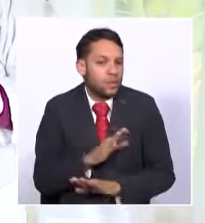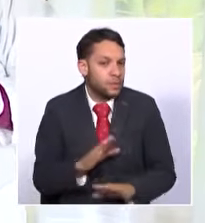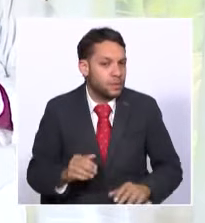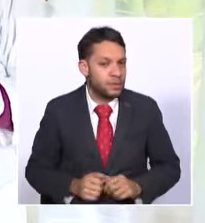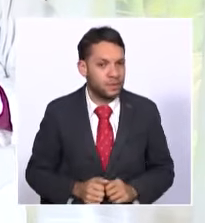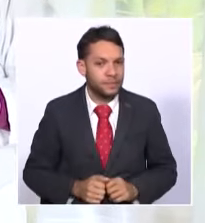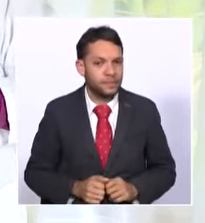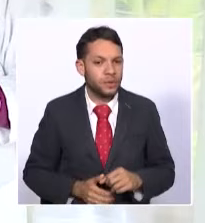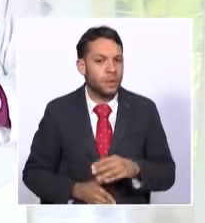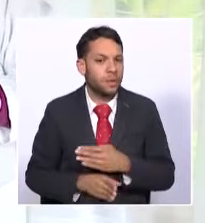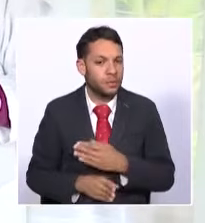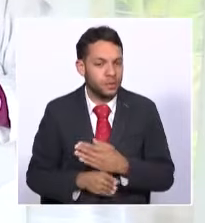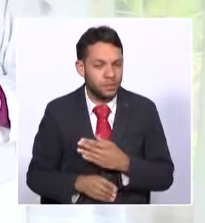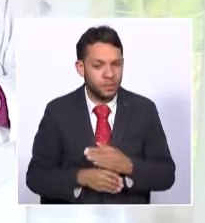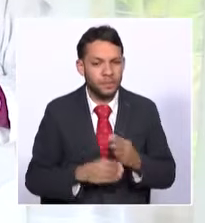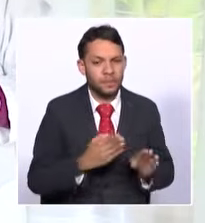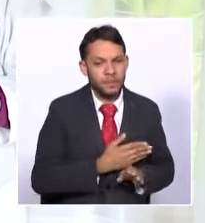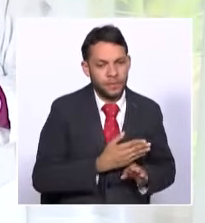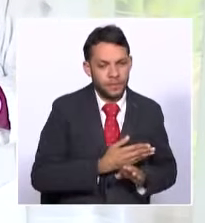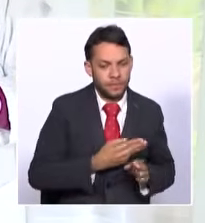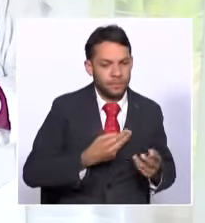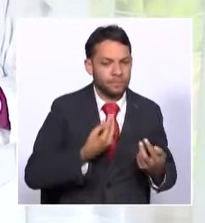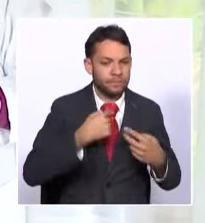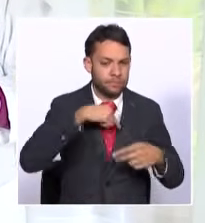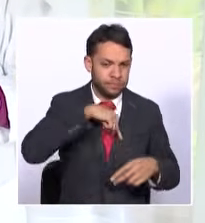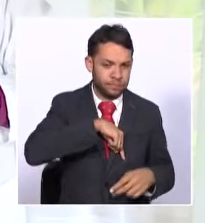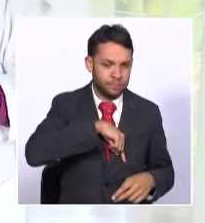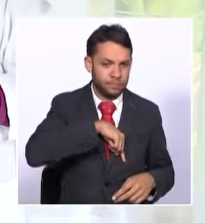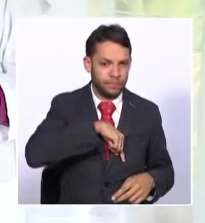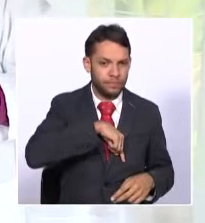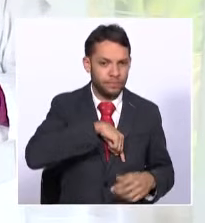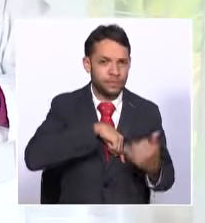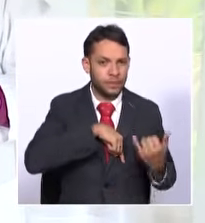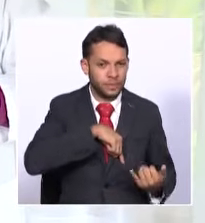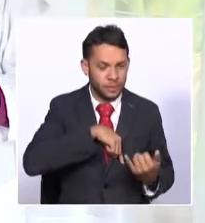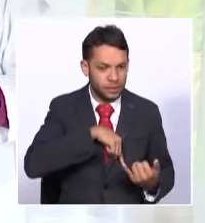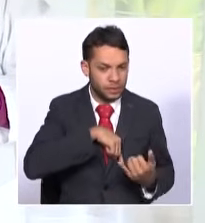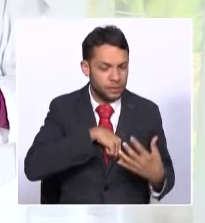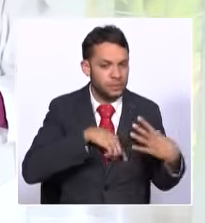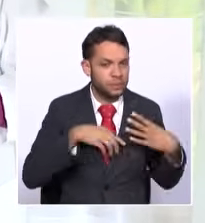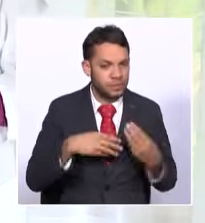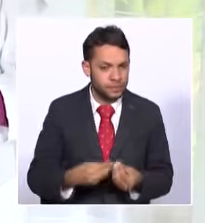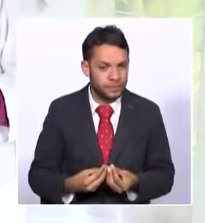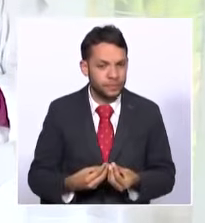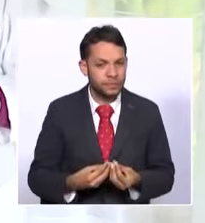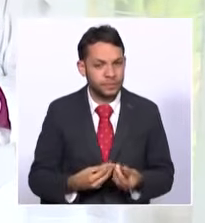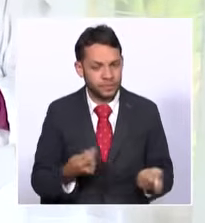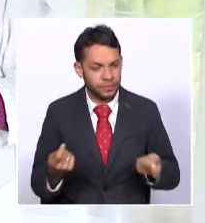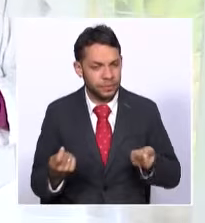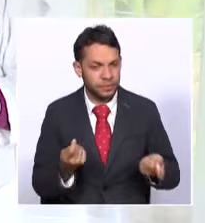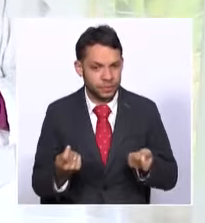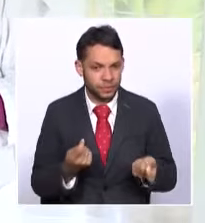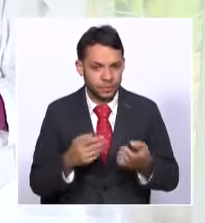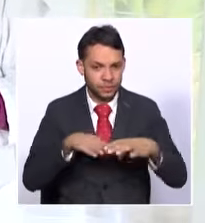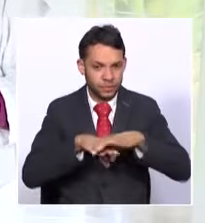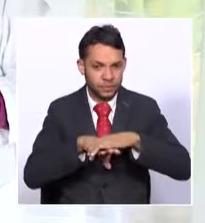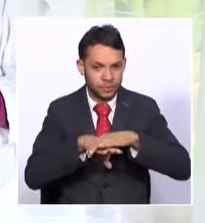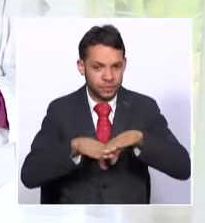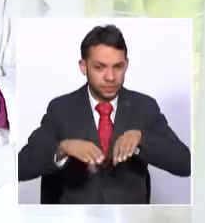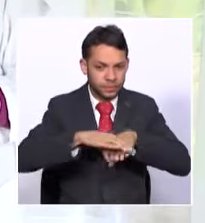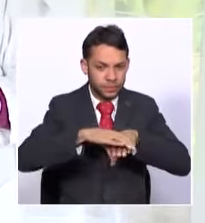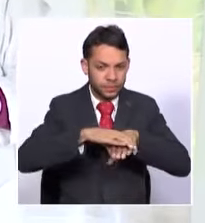ella sigue con el problema ahí. Entonces, le mandamos a ponerle esa plantillita por fuera al